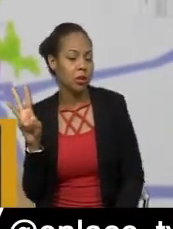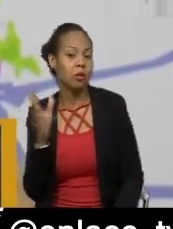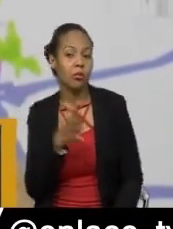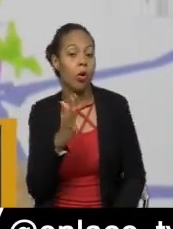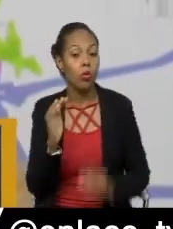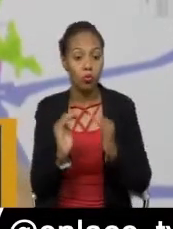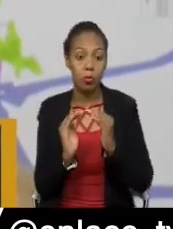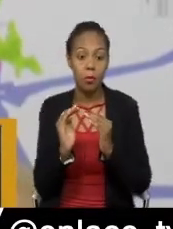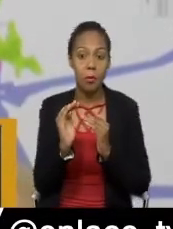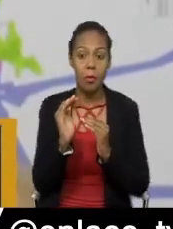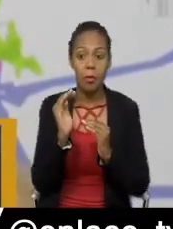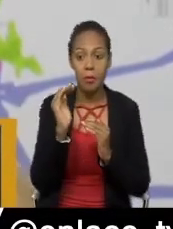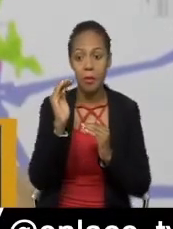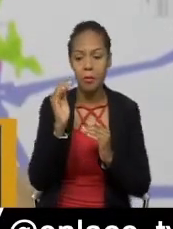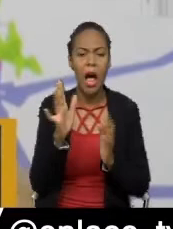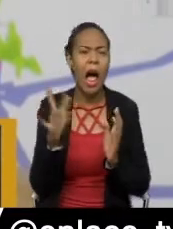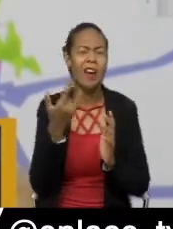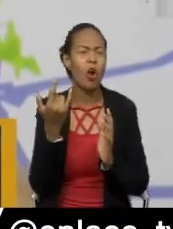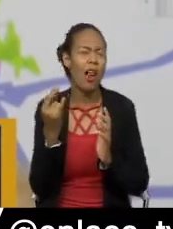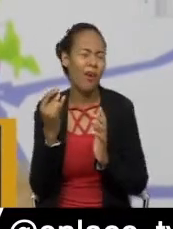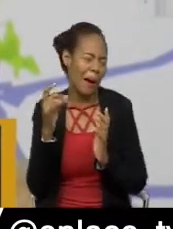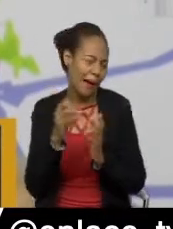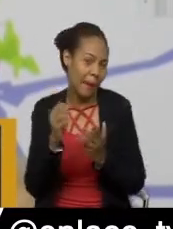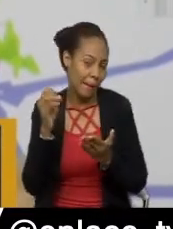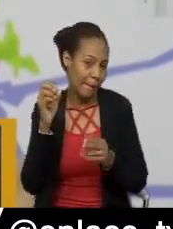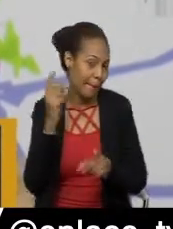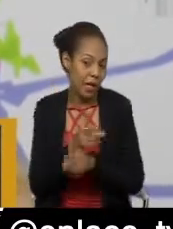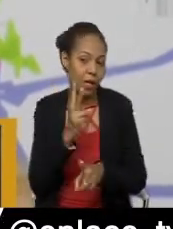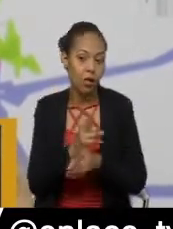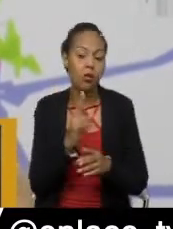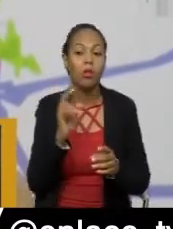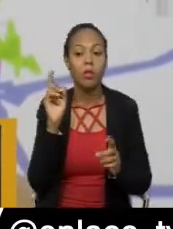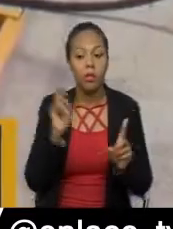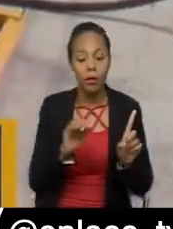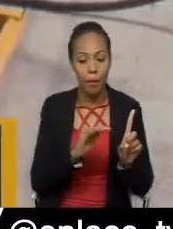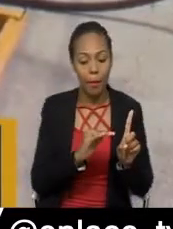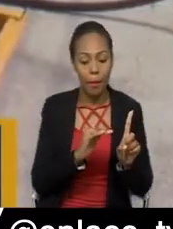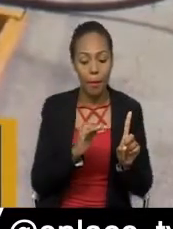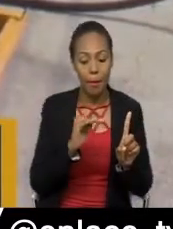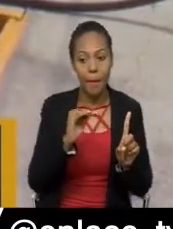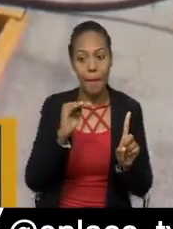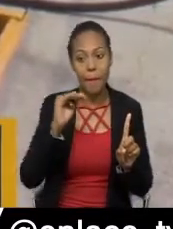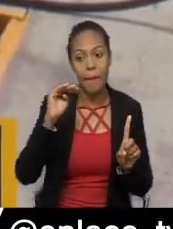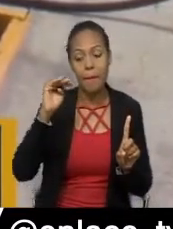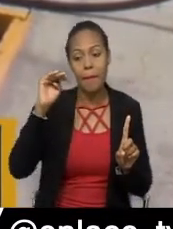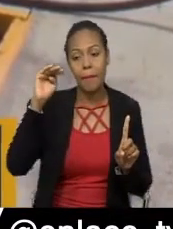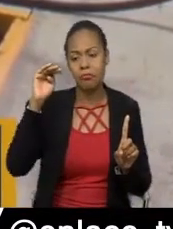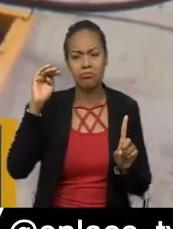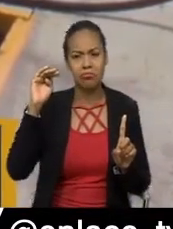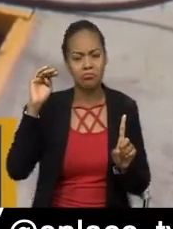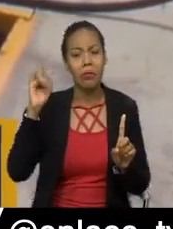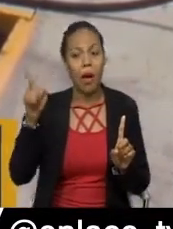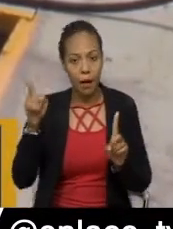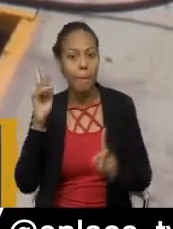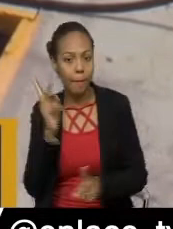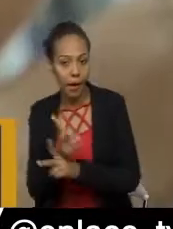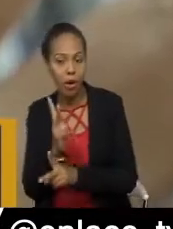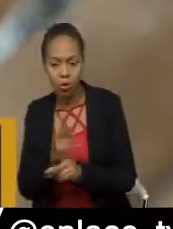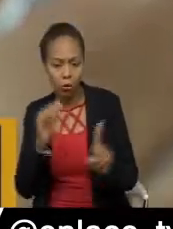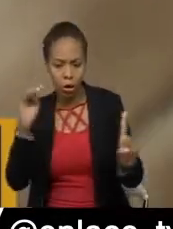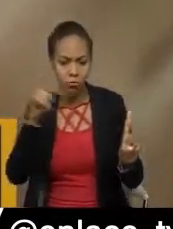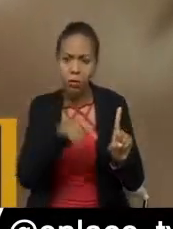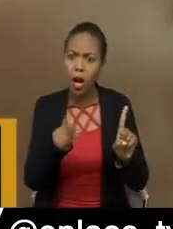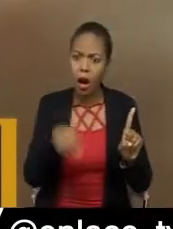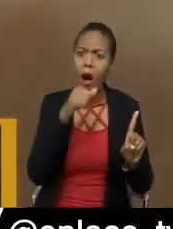para que empiece a tener riesgo un agua, debe superar 5 unidades. Sostiene este funcionario que los resultados que arrojan sobre el estado del líquido